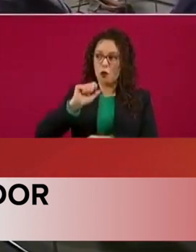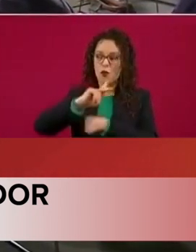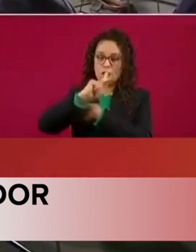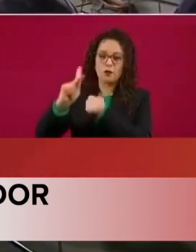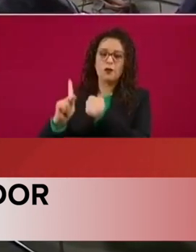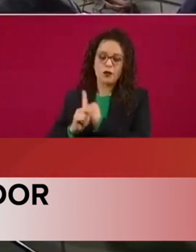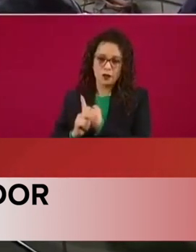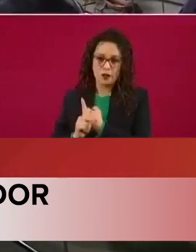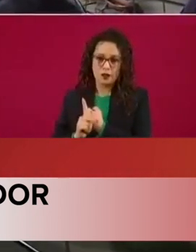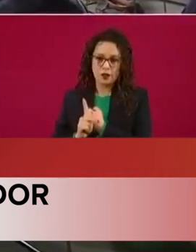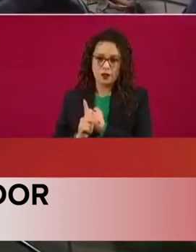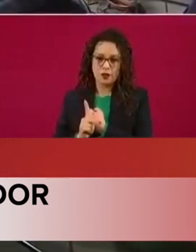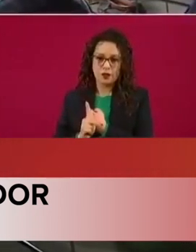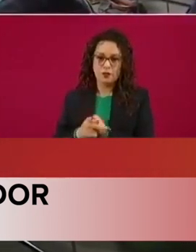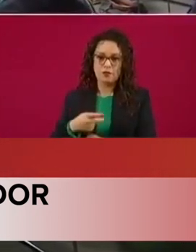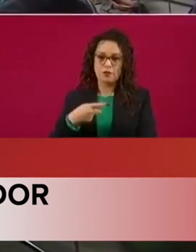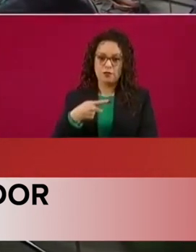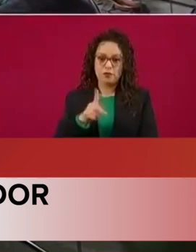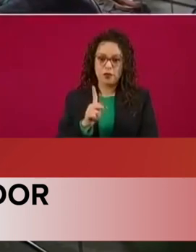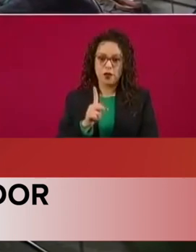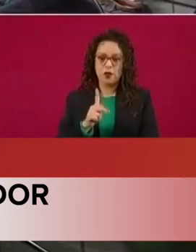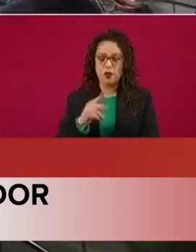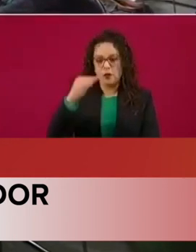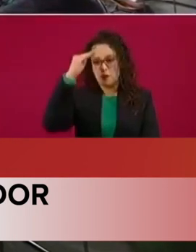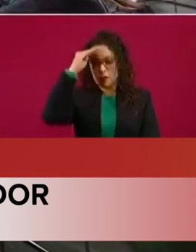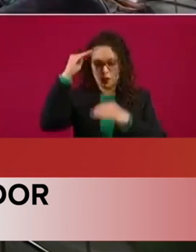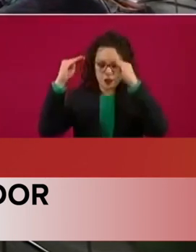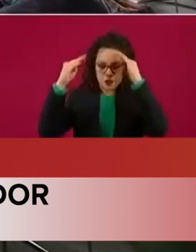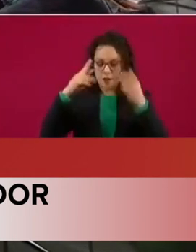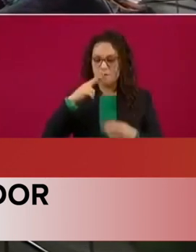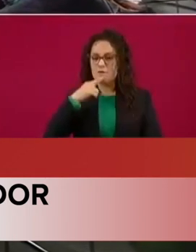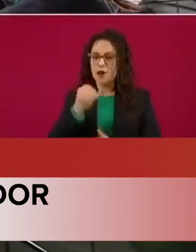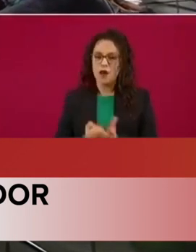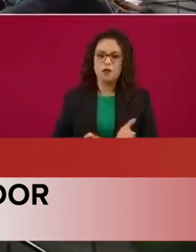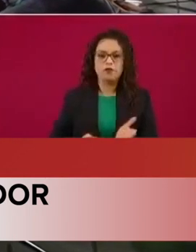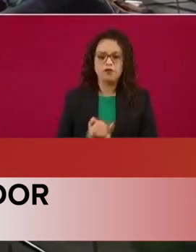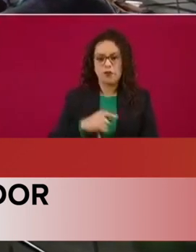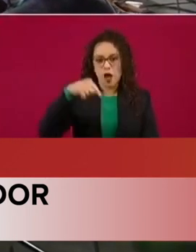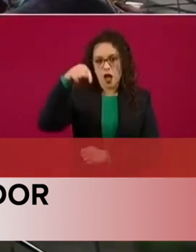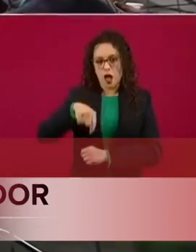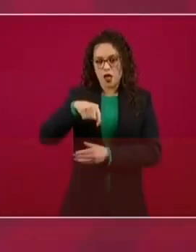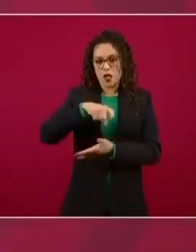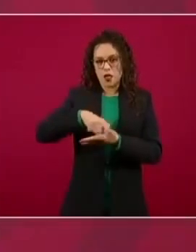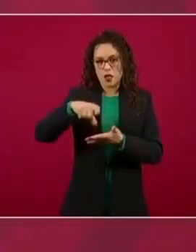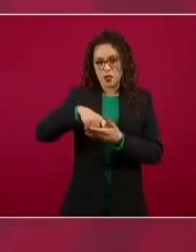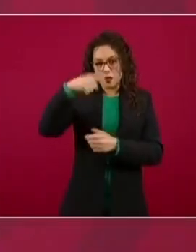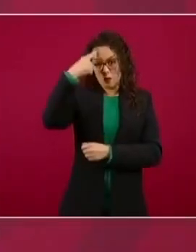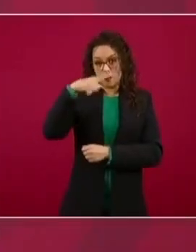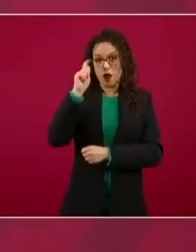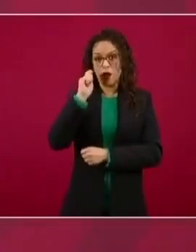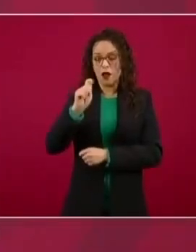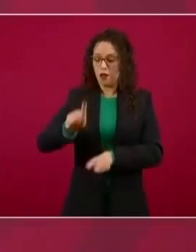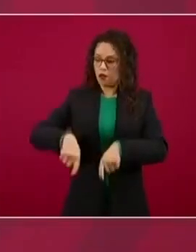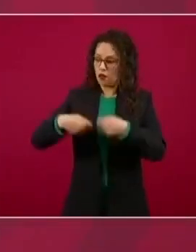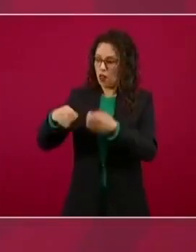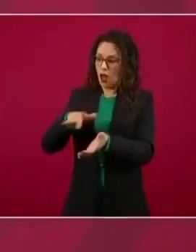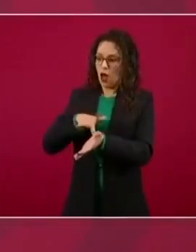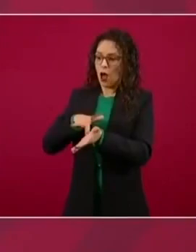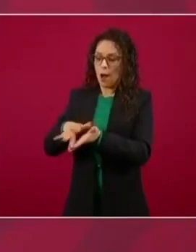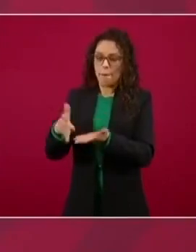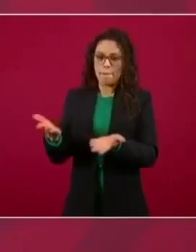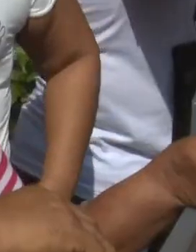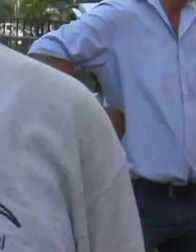decidió hacer la compra aquí para apoyar a las fábricas, a las